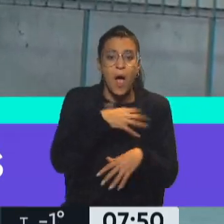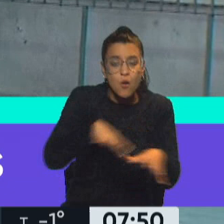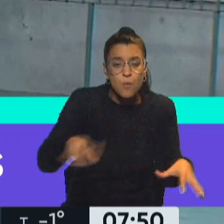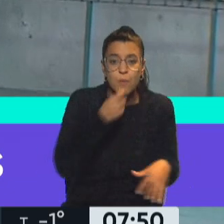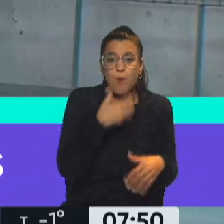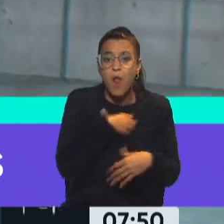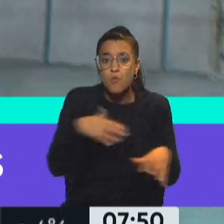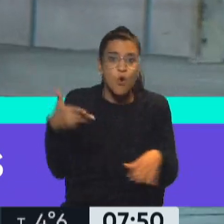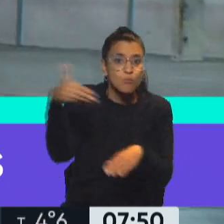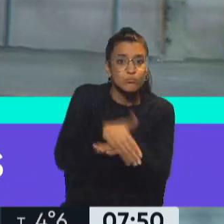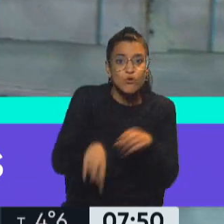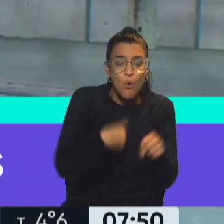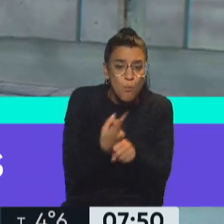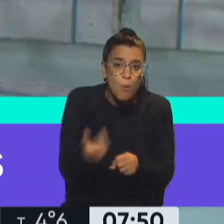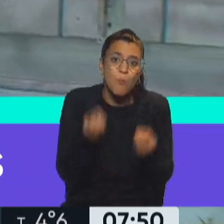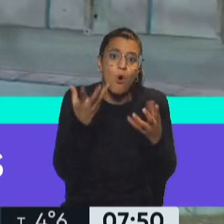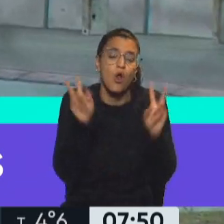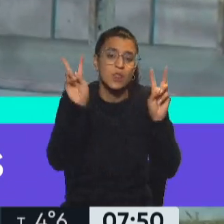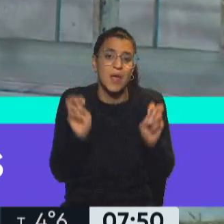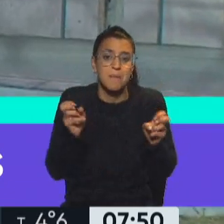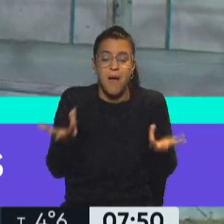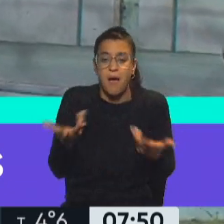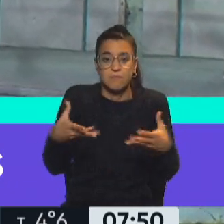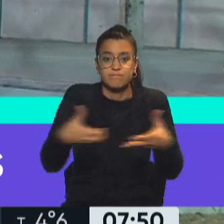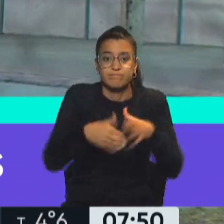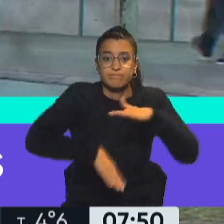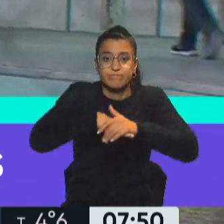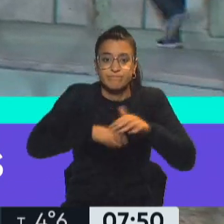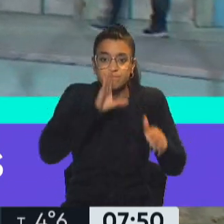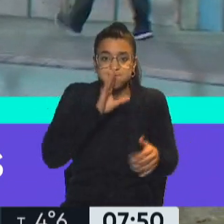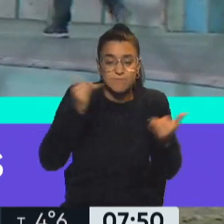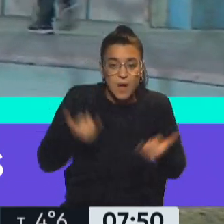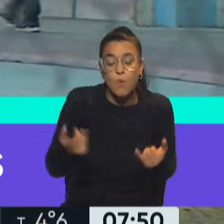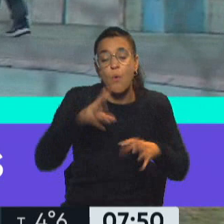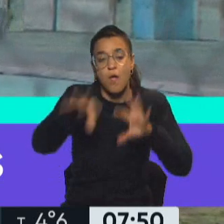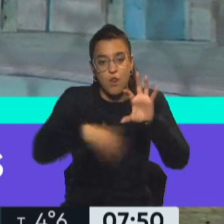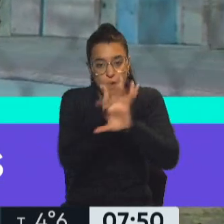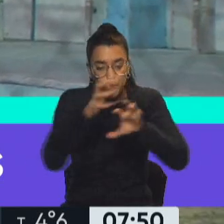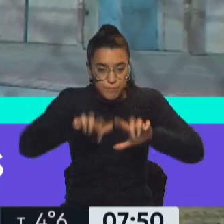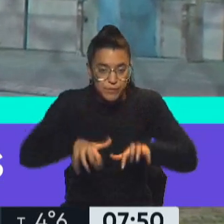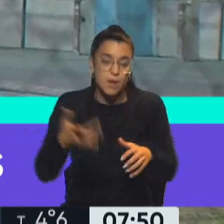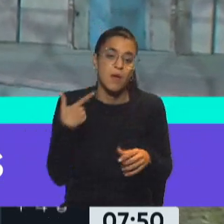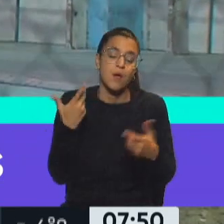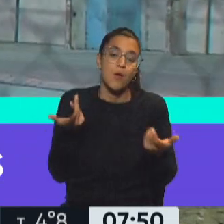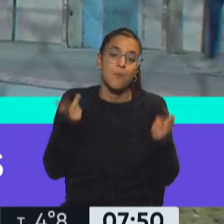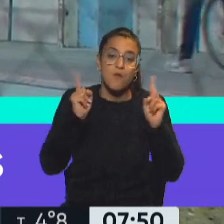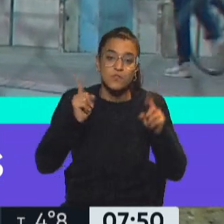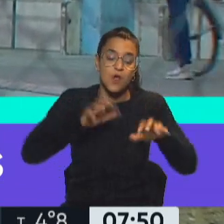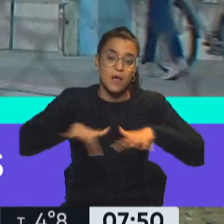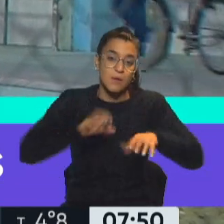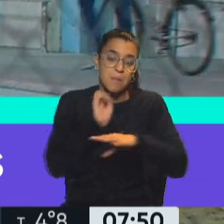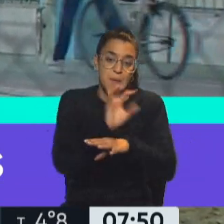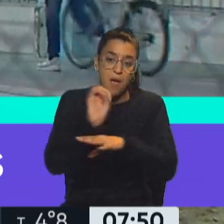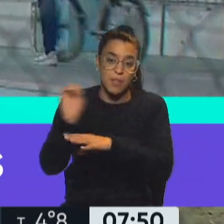el alumno no puede asistir por la cuestión edilicia, bueno, se sigue con actividades remotas, los profesores siguen mandando actividades a... El tema